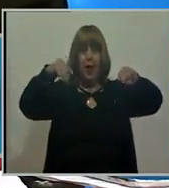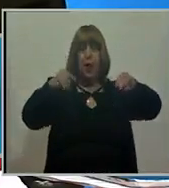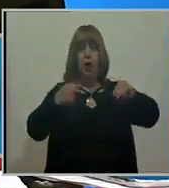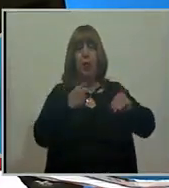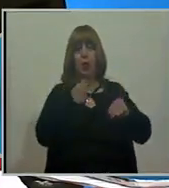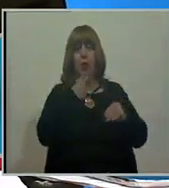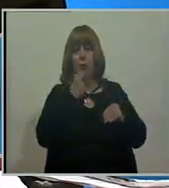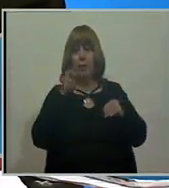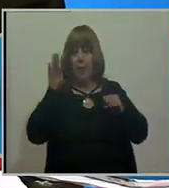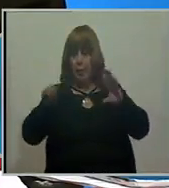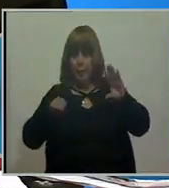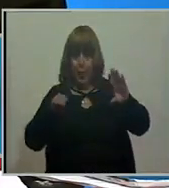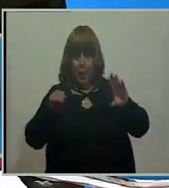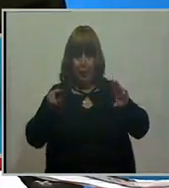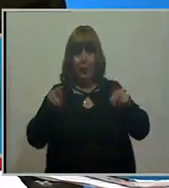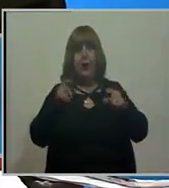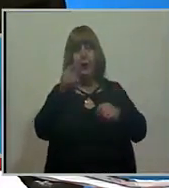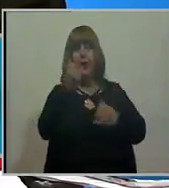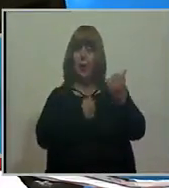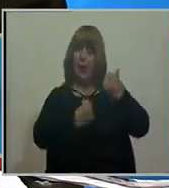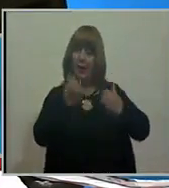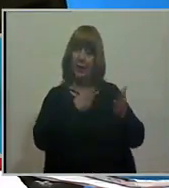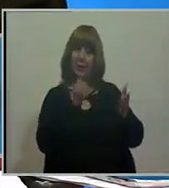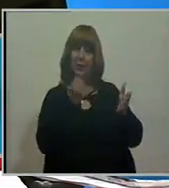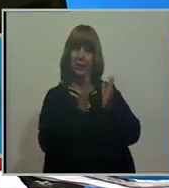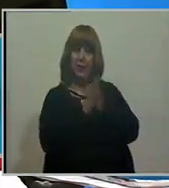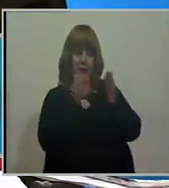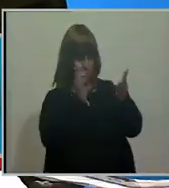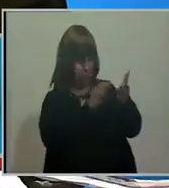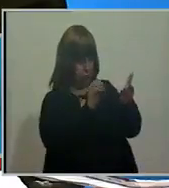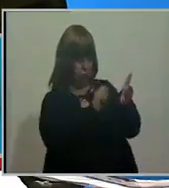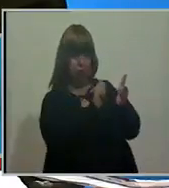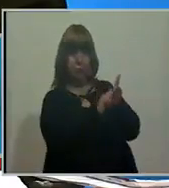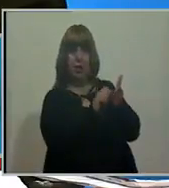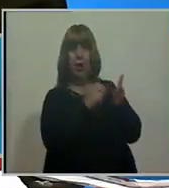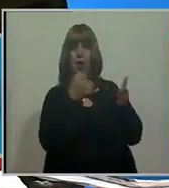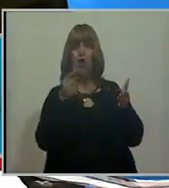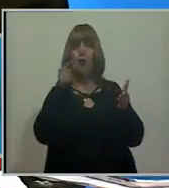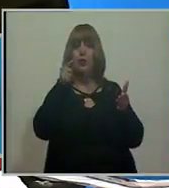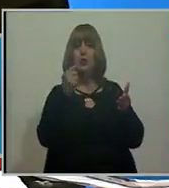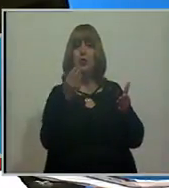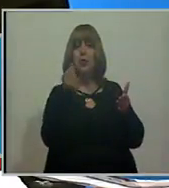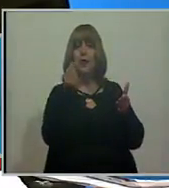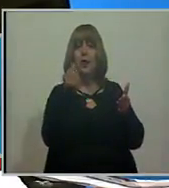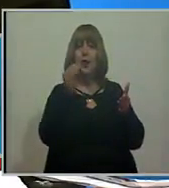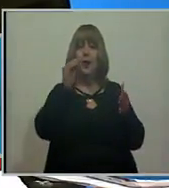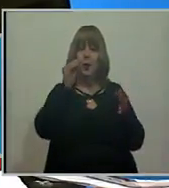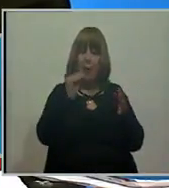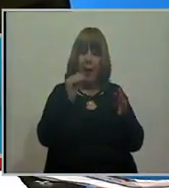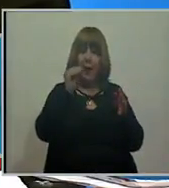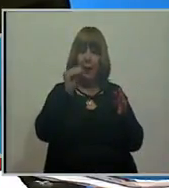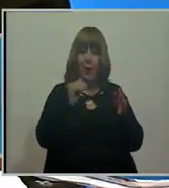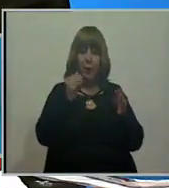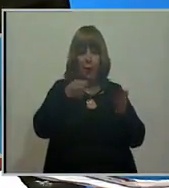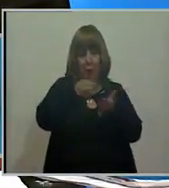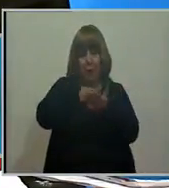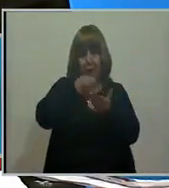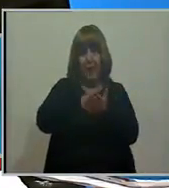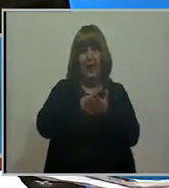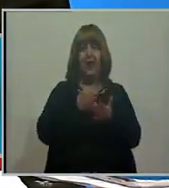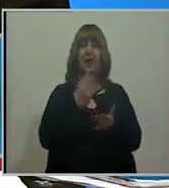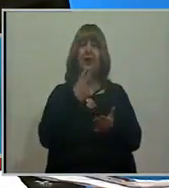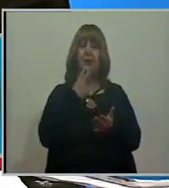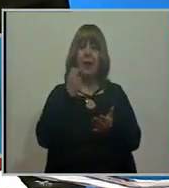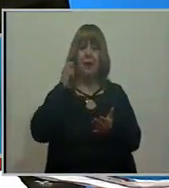aparatos durante la noche. Cuéntenos a través del WhatsApp cómo se las ingenia para bajar los costos de la energía que consume, ya sea